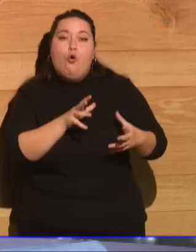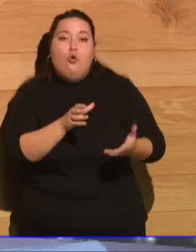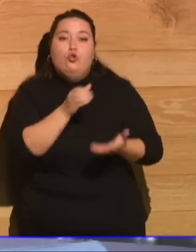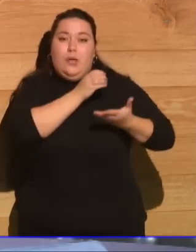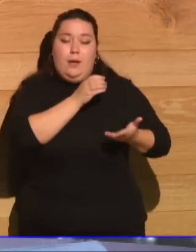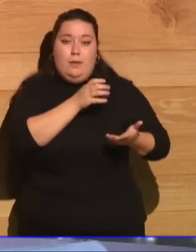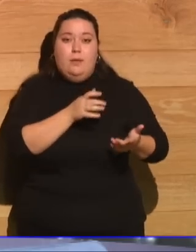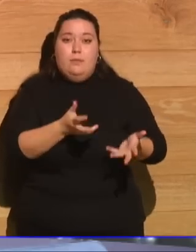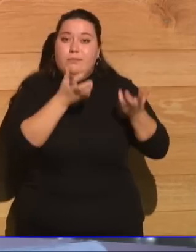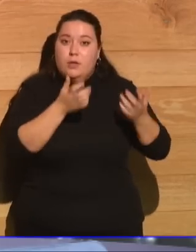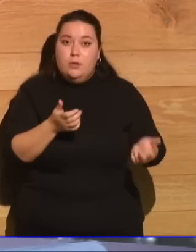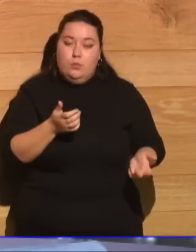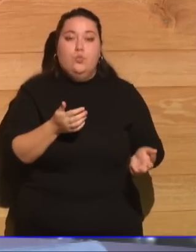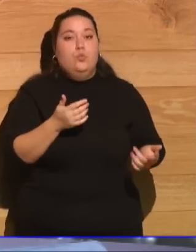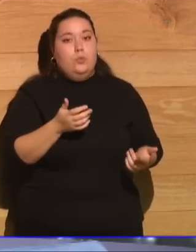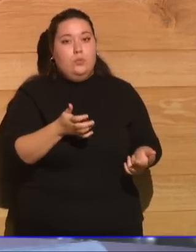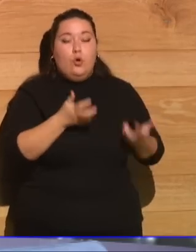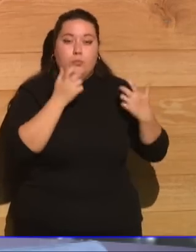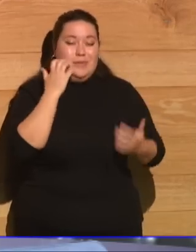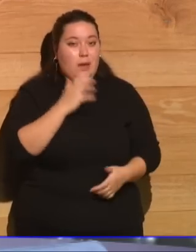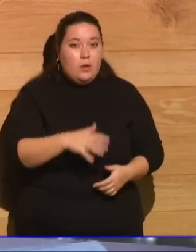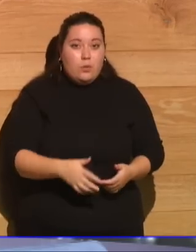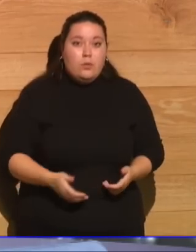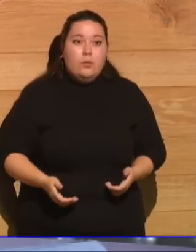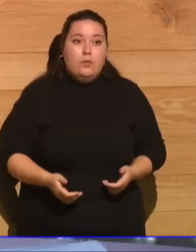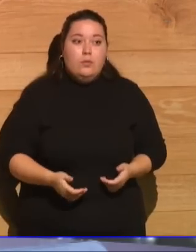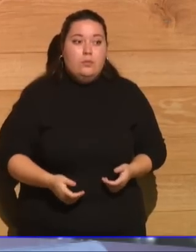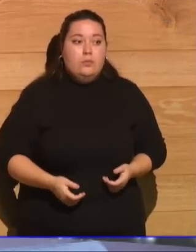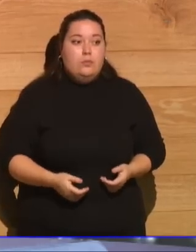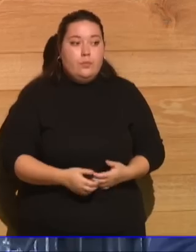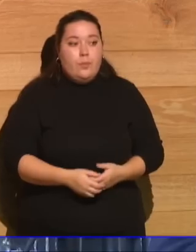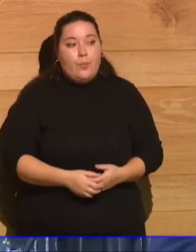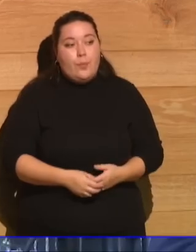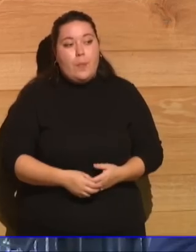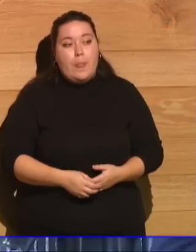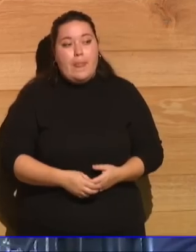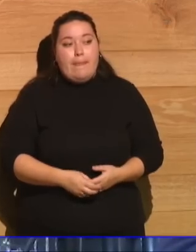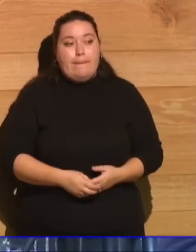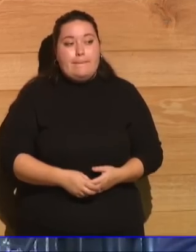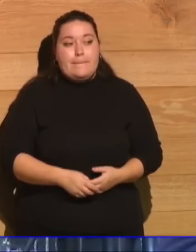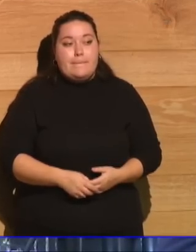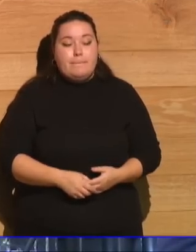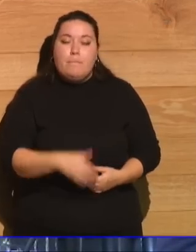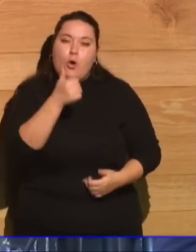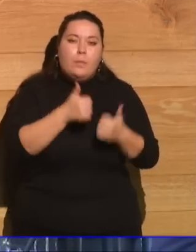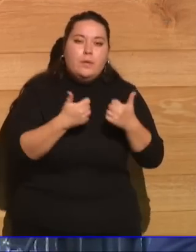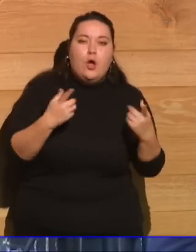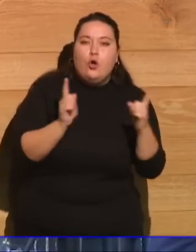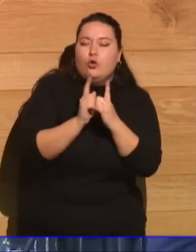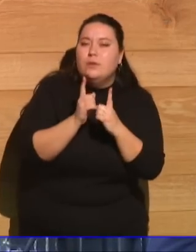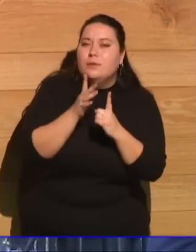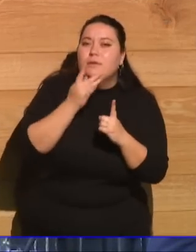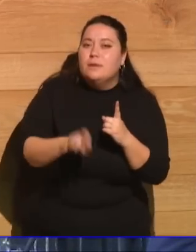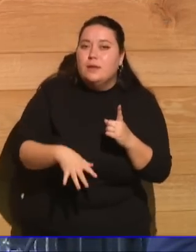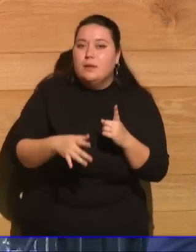Oscar muy raro. Es un Oscar muy raro. Momento. A lo Muy mejor, ¿con quién competía? Porque eso es lo importante.